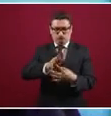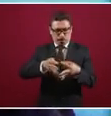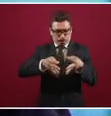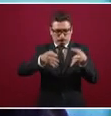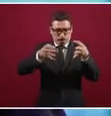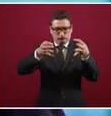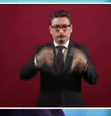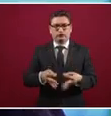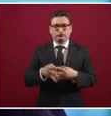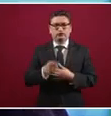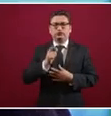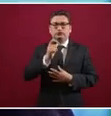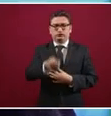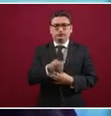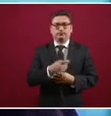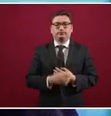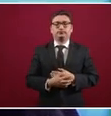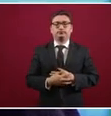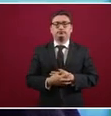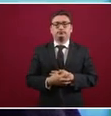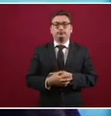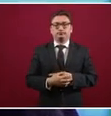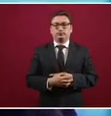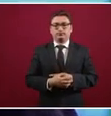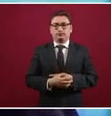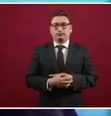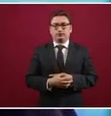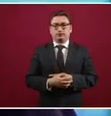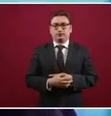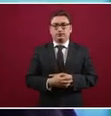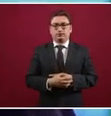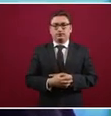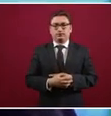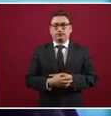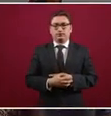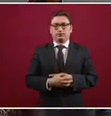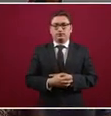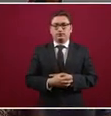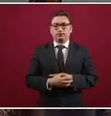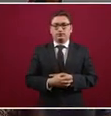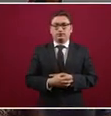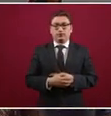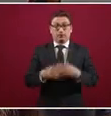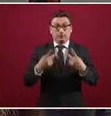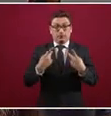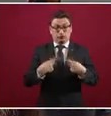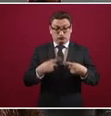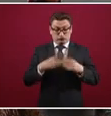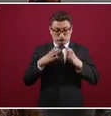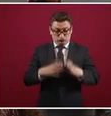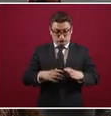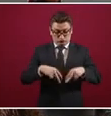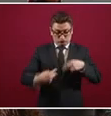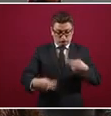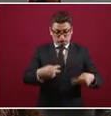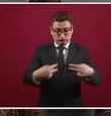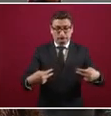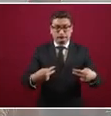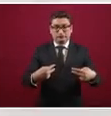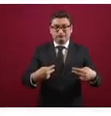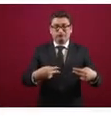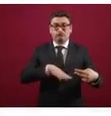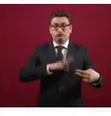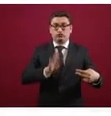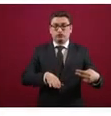es el número de personas de cuerpos sin vida identificados en el